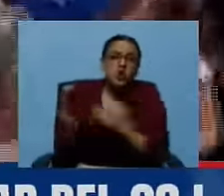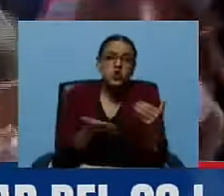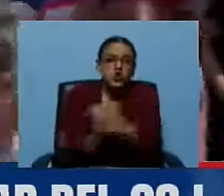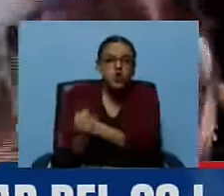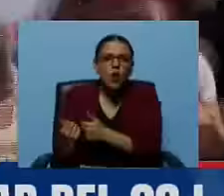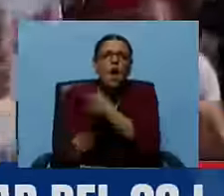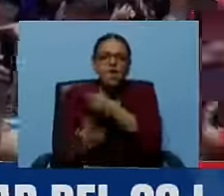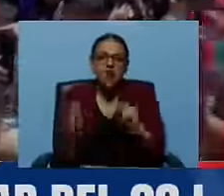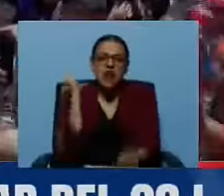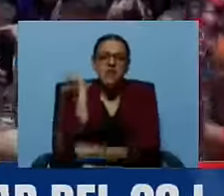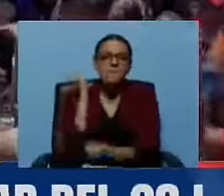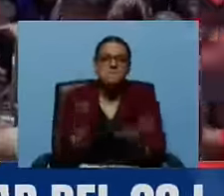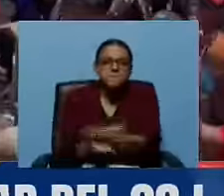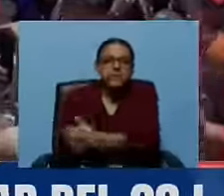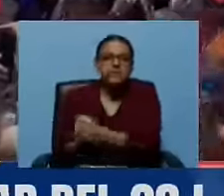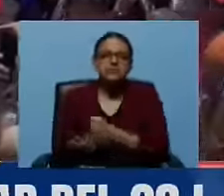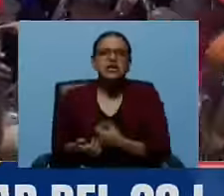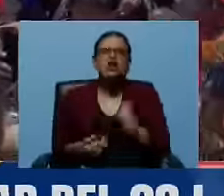¿Lo dije o no lo dije?